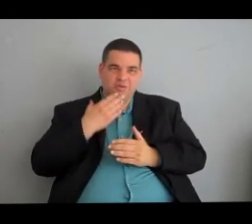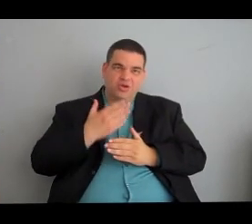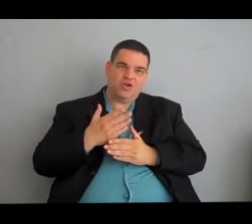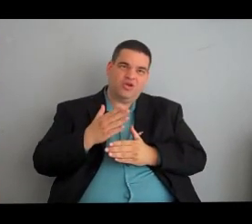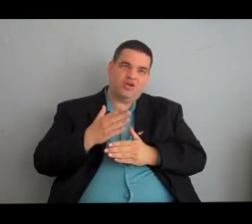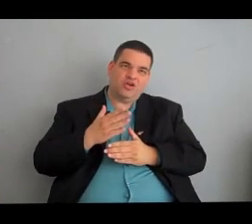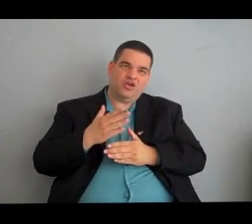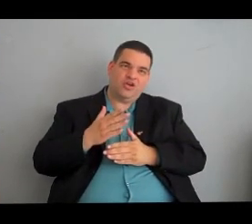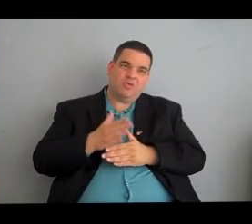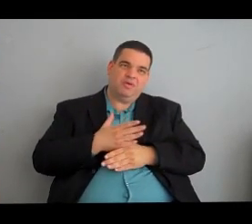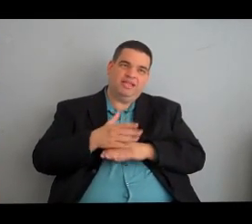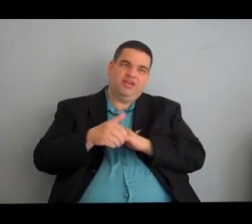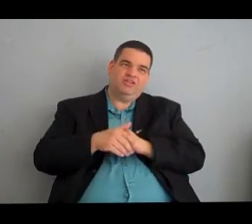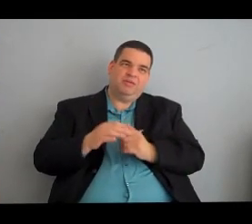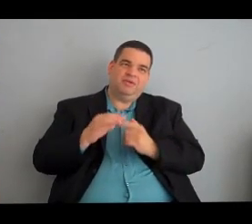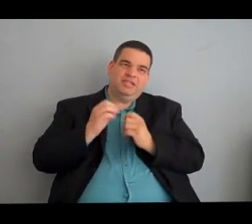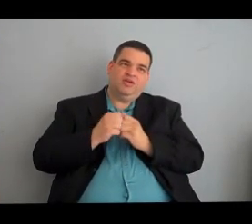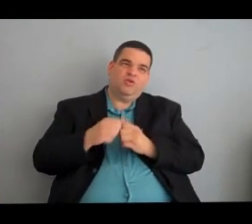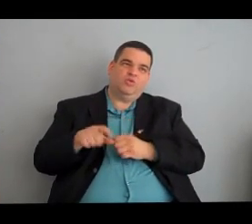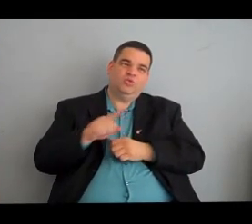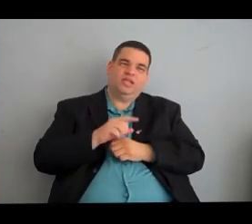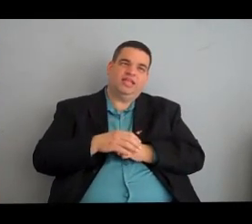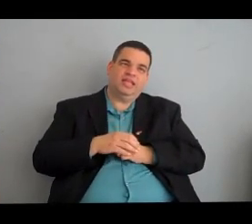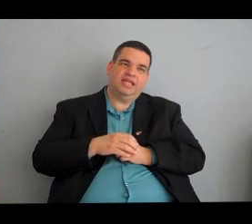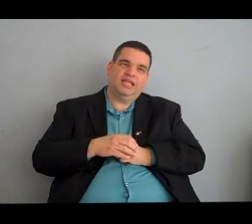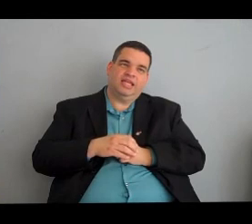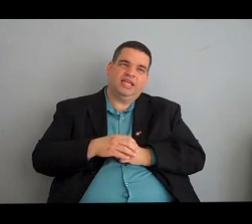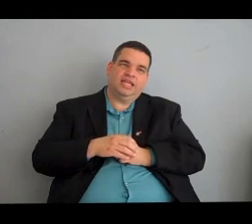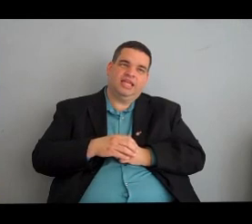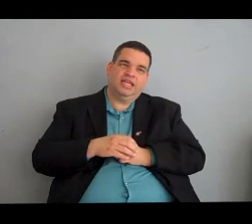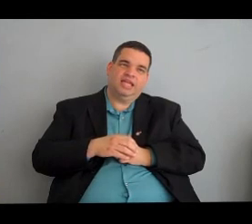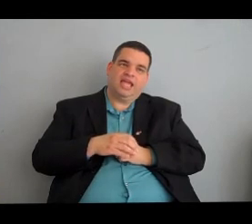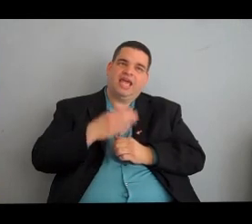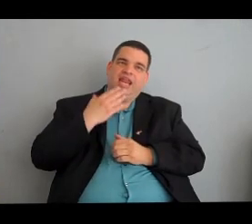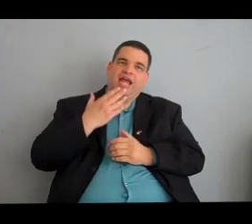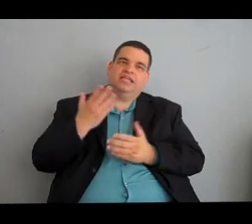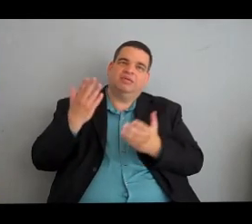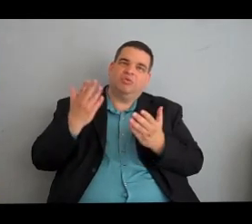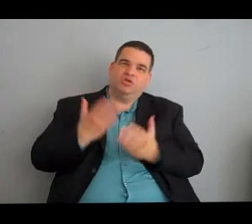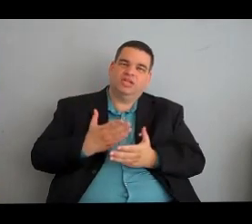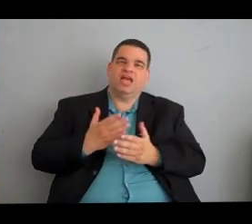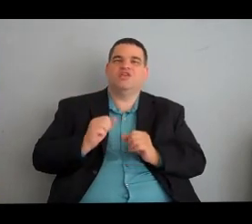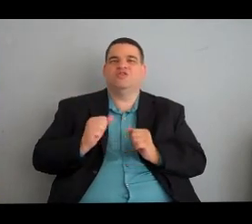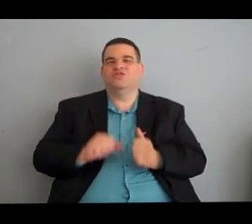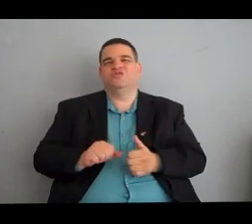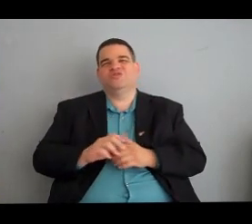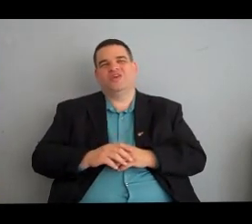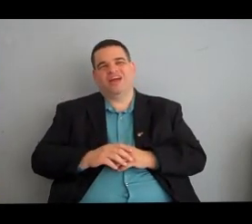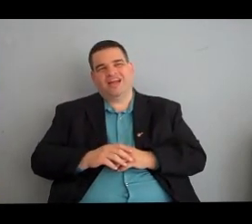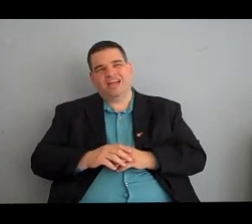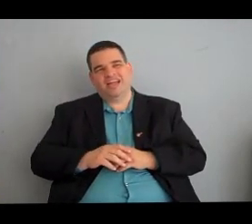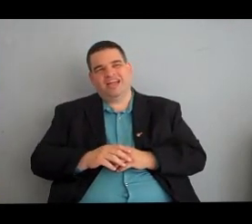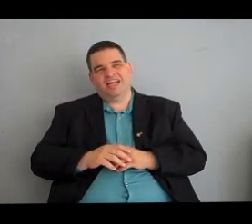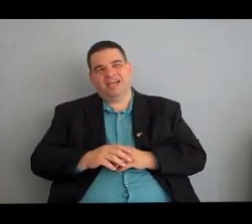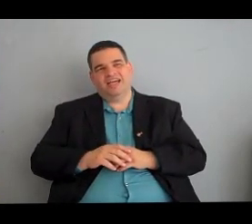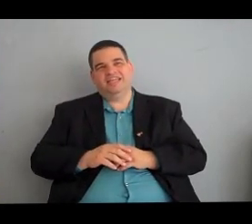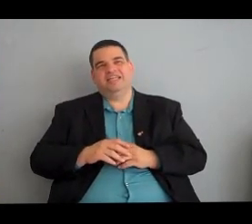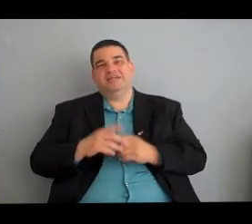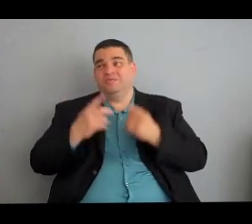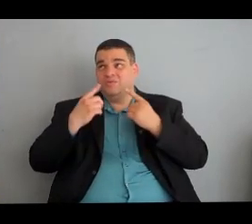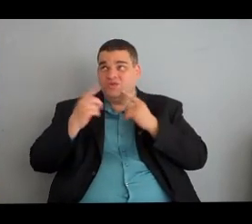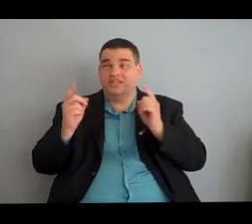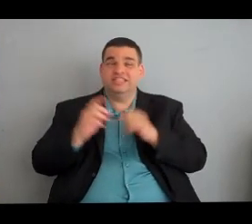por dedicarnos su arte. Gracias. Y mucho éxito. Y nosotros nos